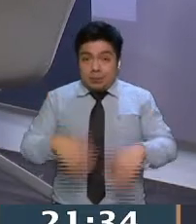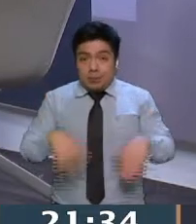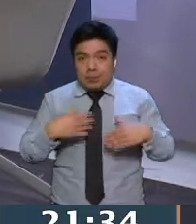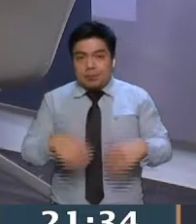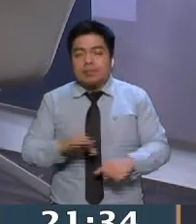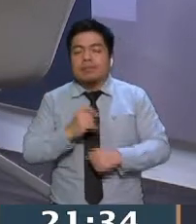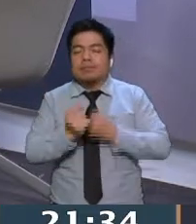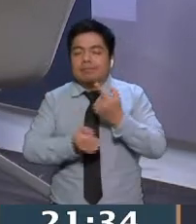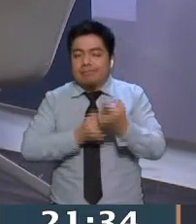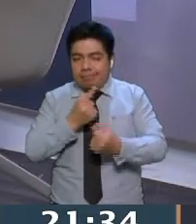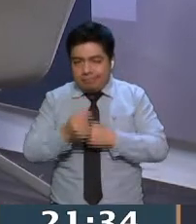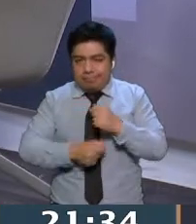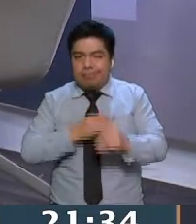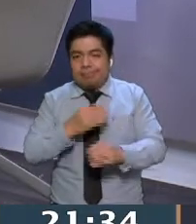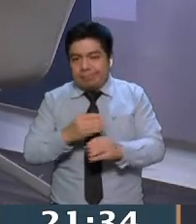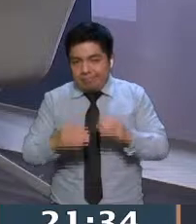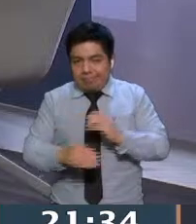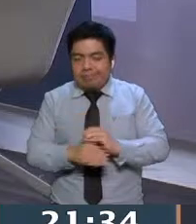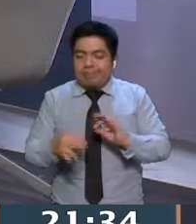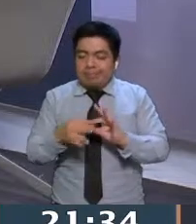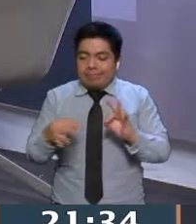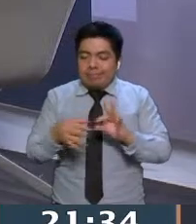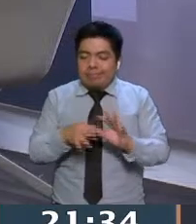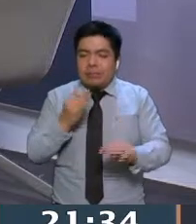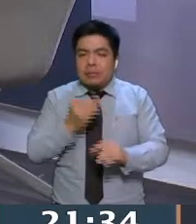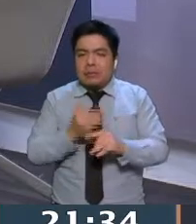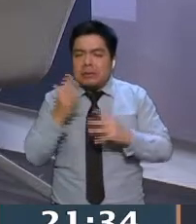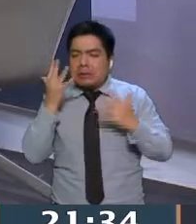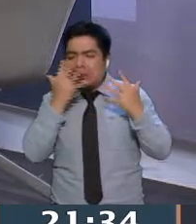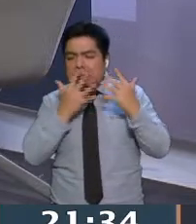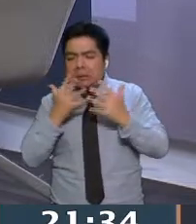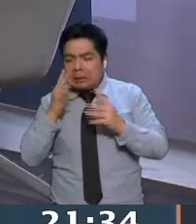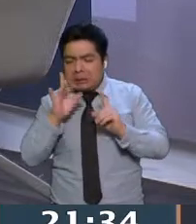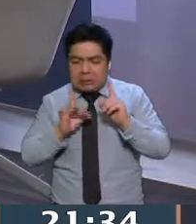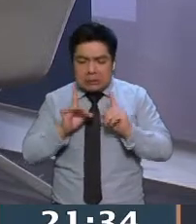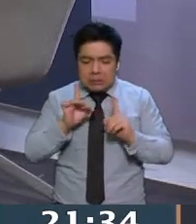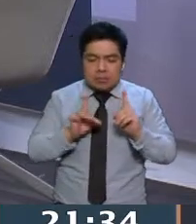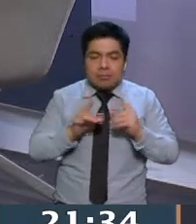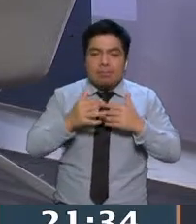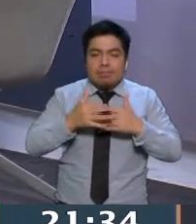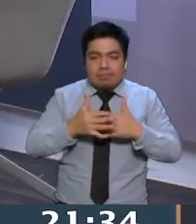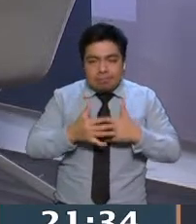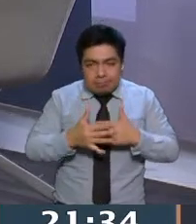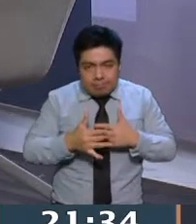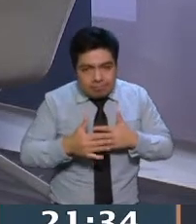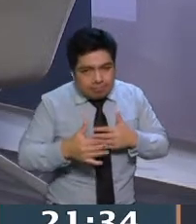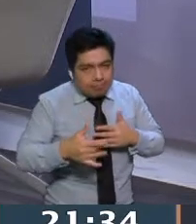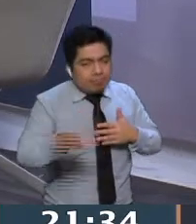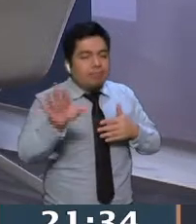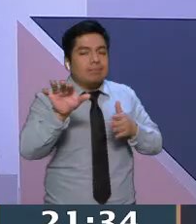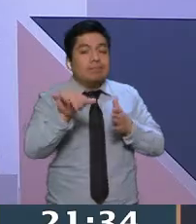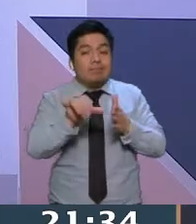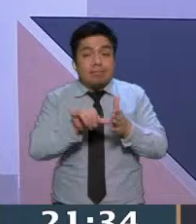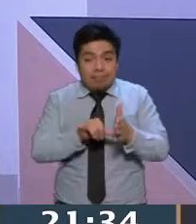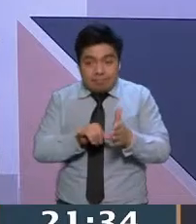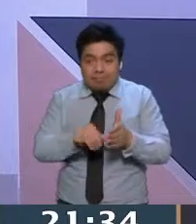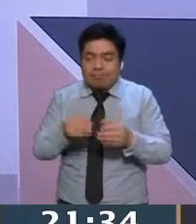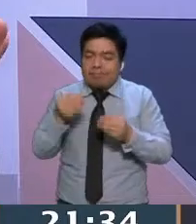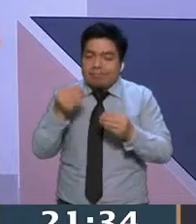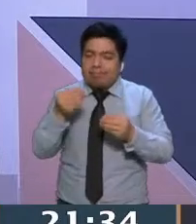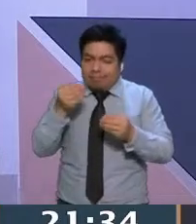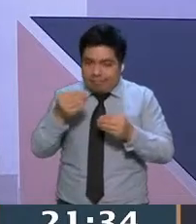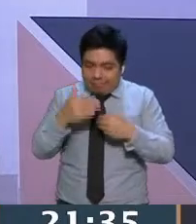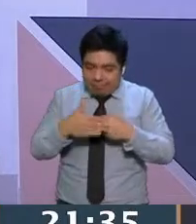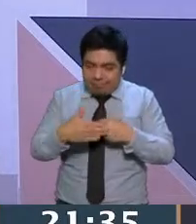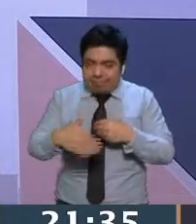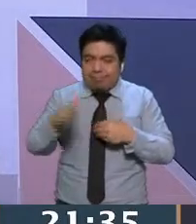decir algunas cosas que yo creo que están en el aire y obviamente vamos a estar con esto durante meses. Es más, te lo digo, durante mucho más que